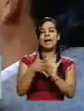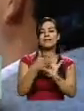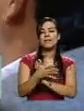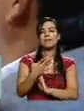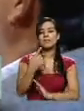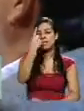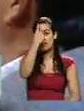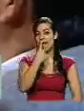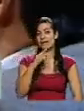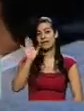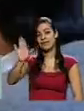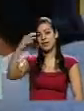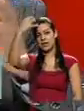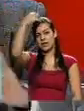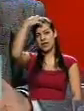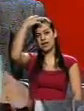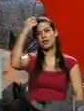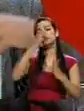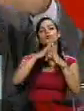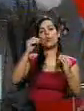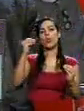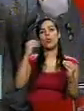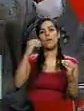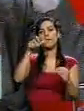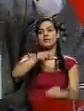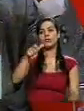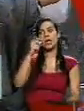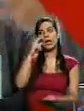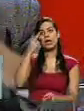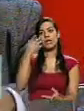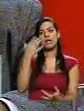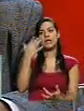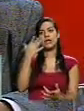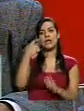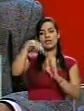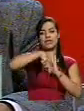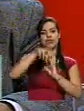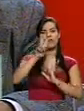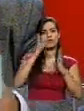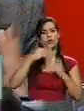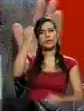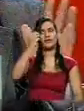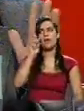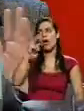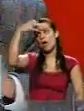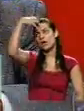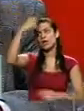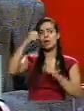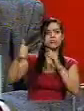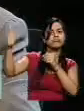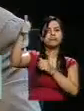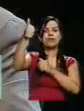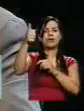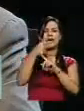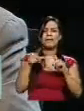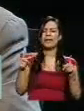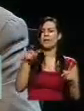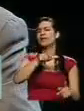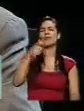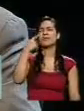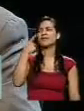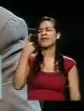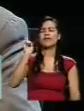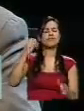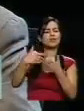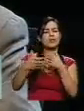una cosa como imantada pues a la mentalidad colectiva. Pero en todo caso la decisión era romper con el rey,